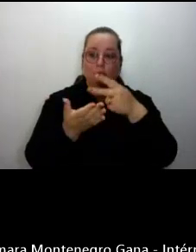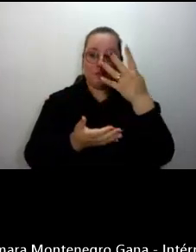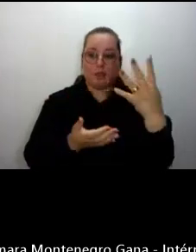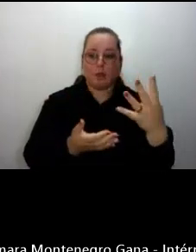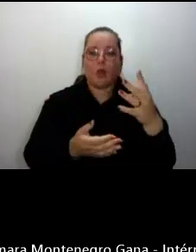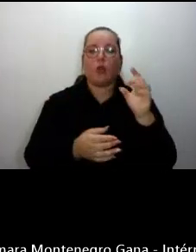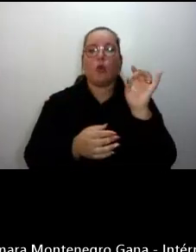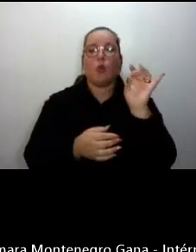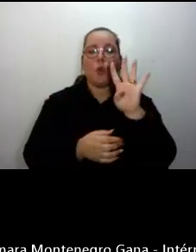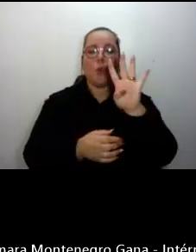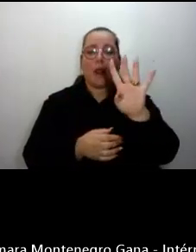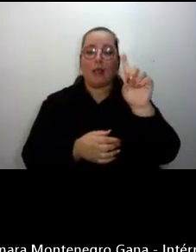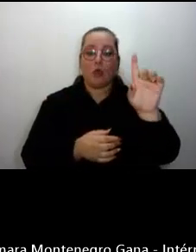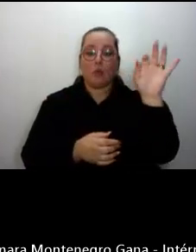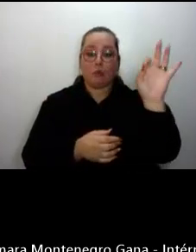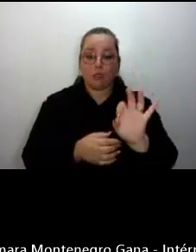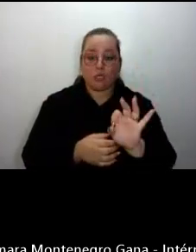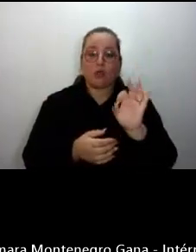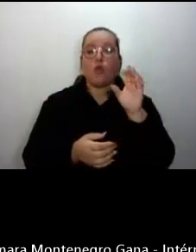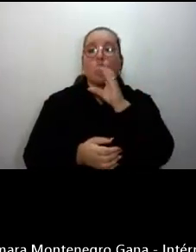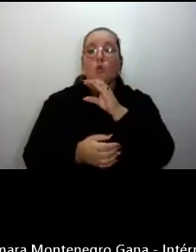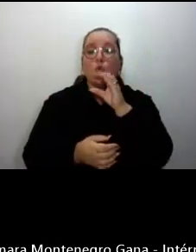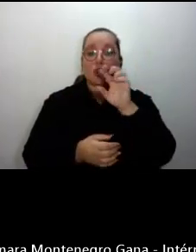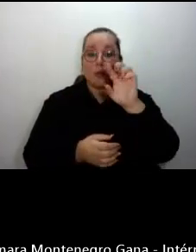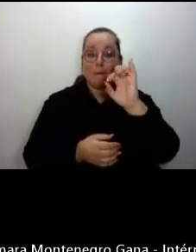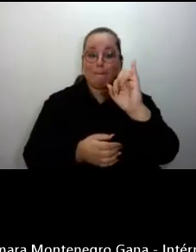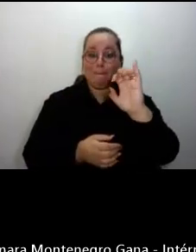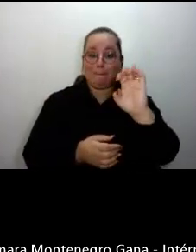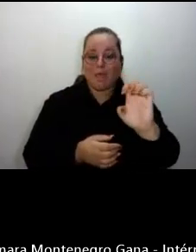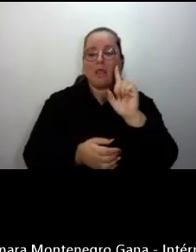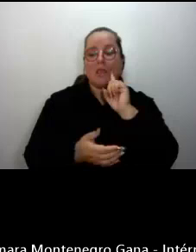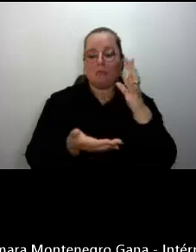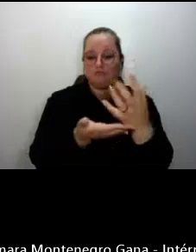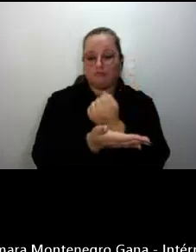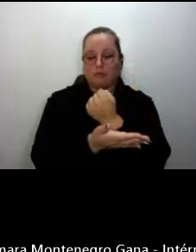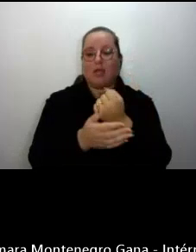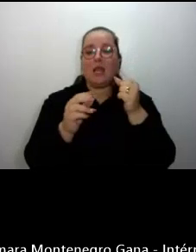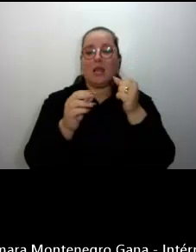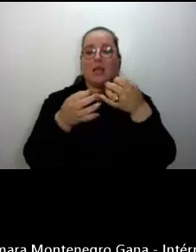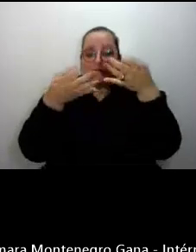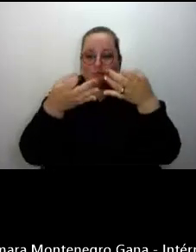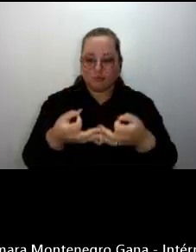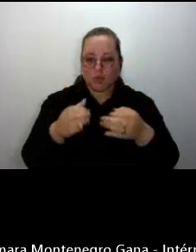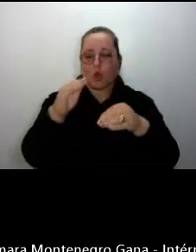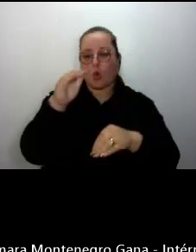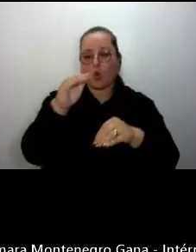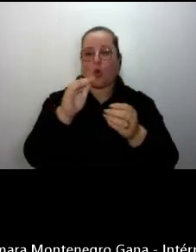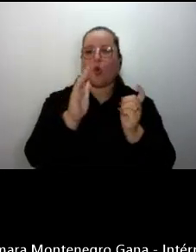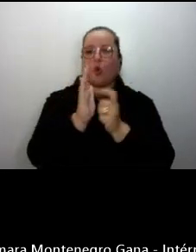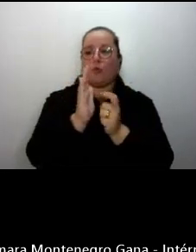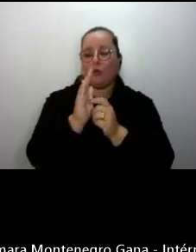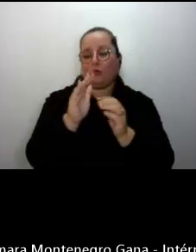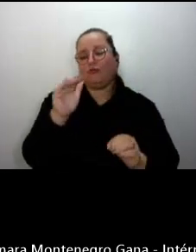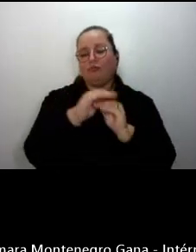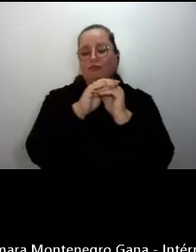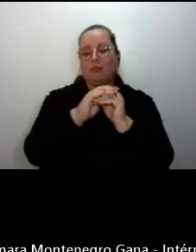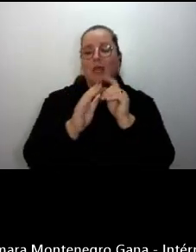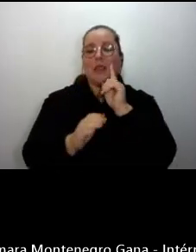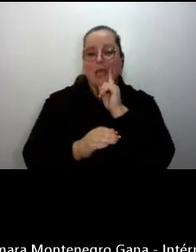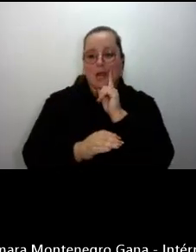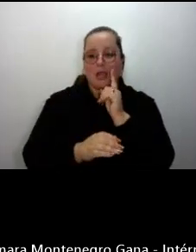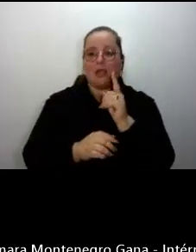el 41% de los cursos PIE logró completar la cantidad de cupos disponibles. Eso quiere decir